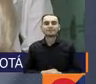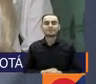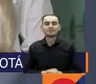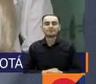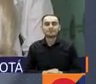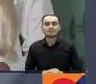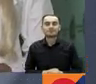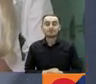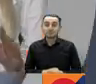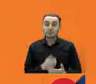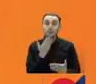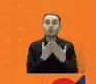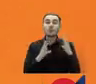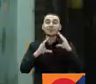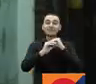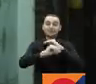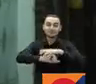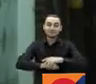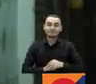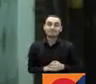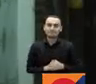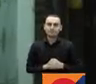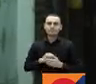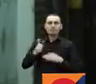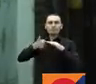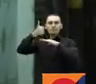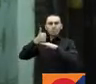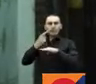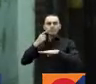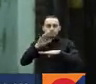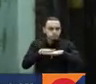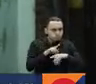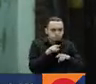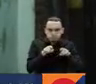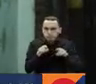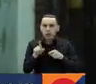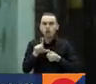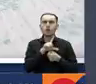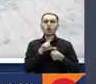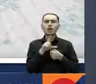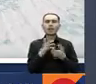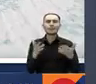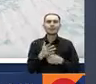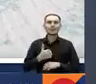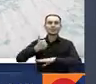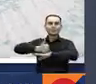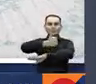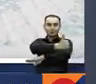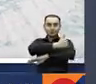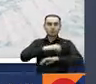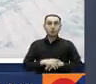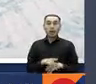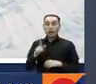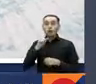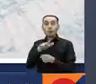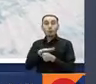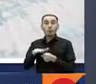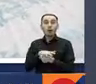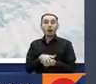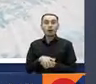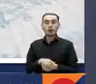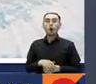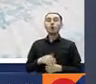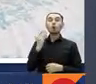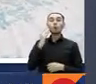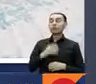Muy buenas noches, Lina. Y es que lo que dijeron las autoridades es que fue encontrada en la localidad de Suba, en un barrio donde una señora